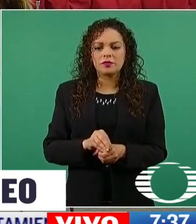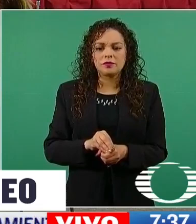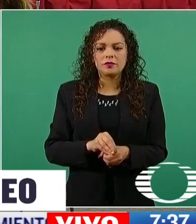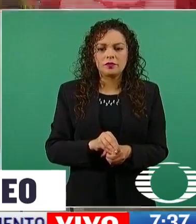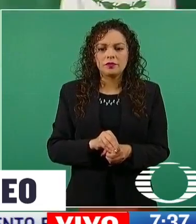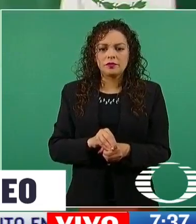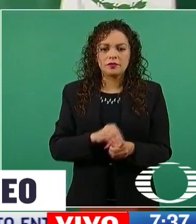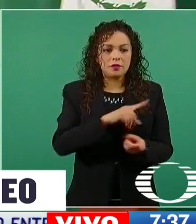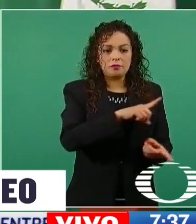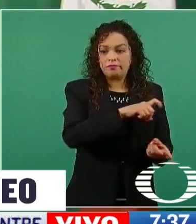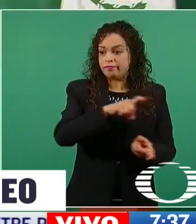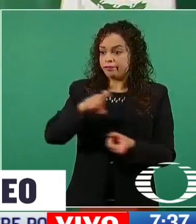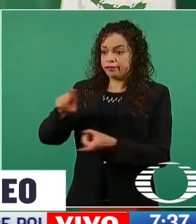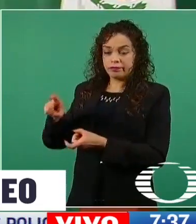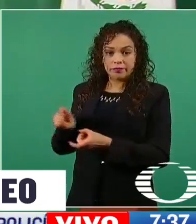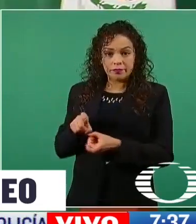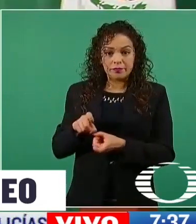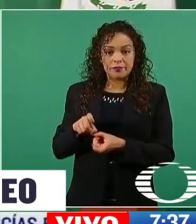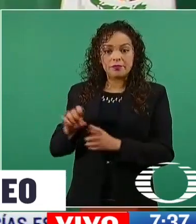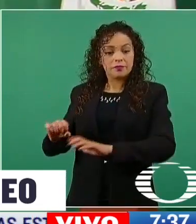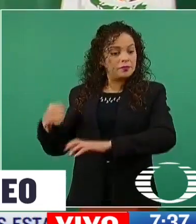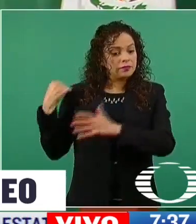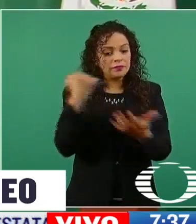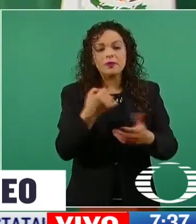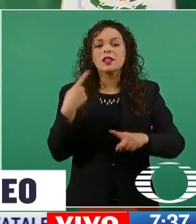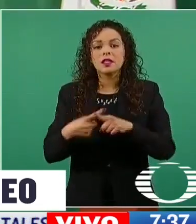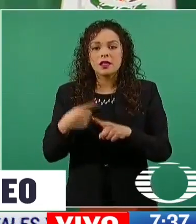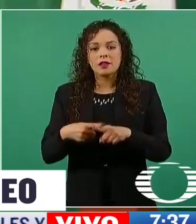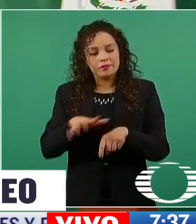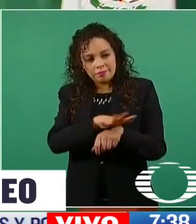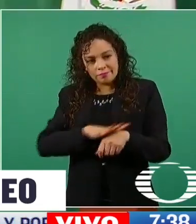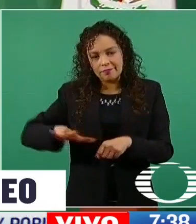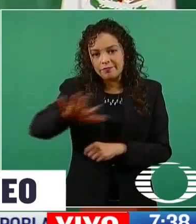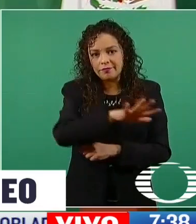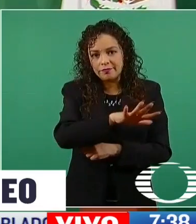recauda y se puede liberar, se destina al pueblo.